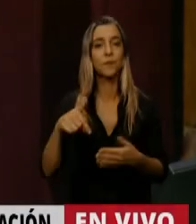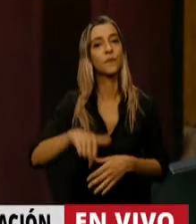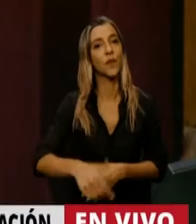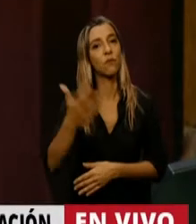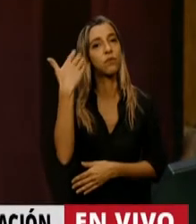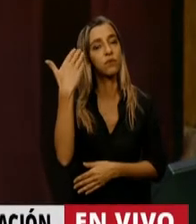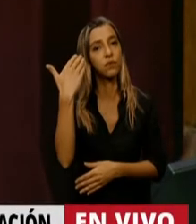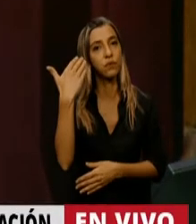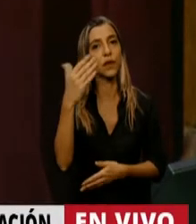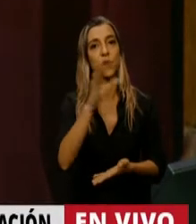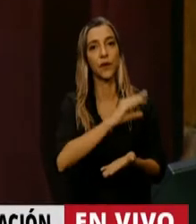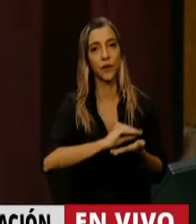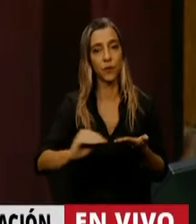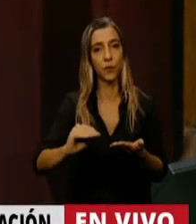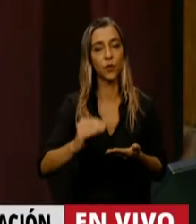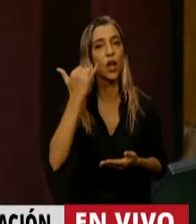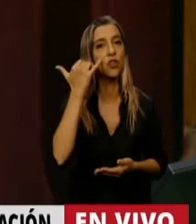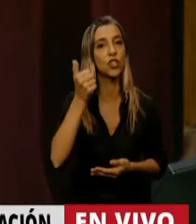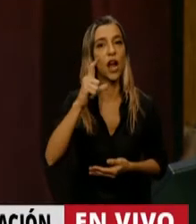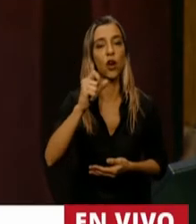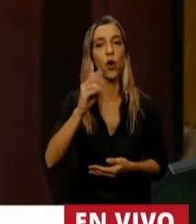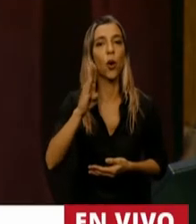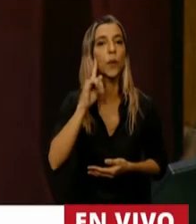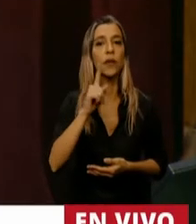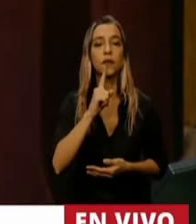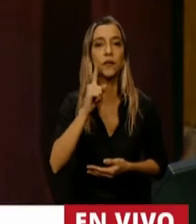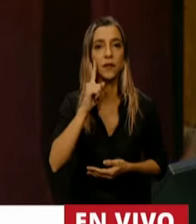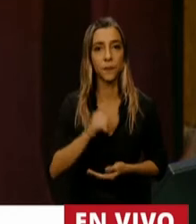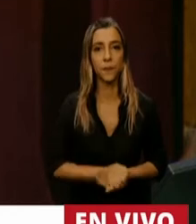Diputado Emiliano Jacobiti, en el uso de la palabra.